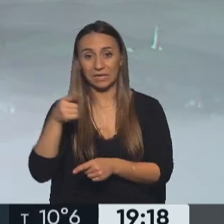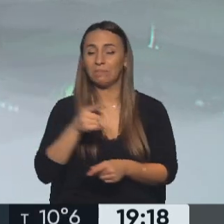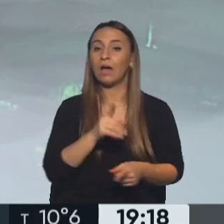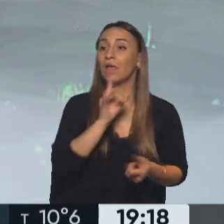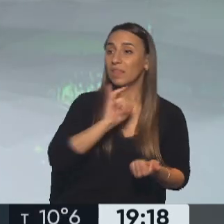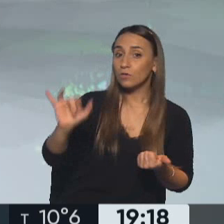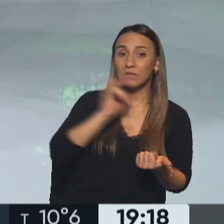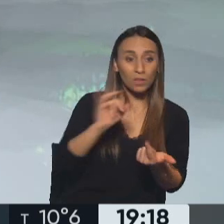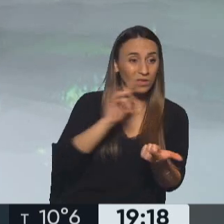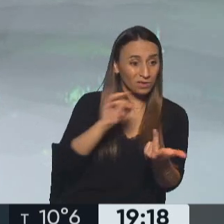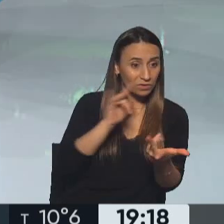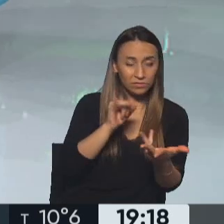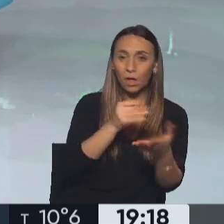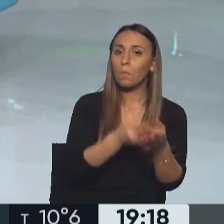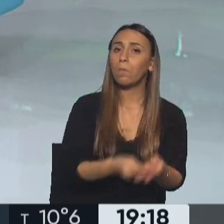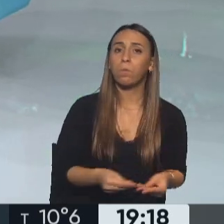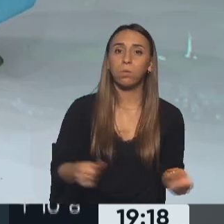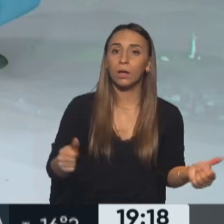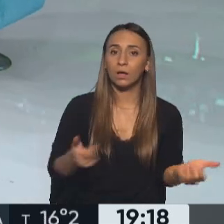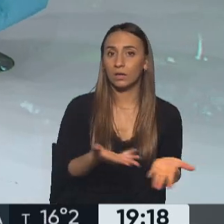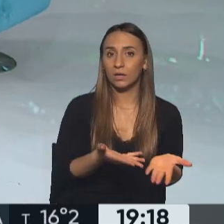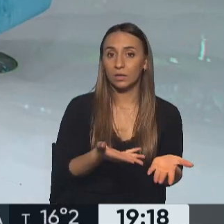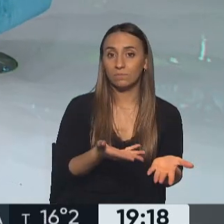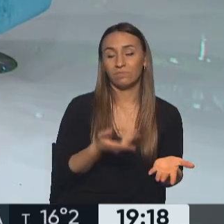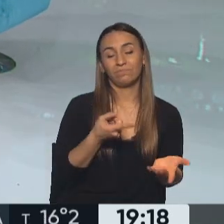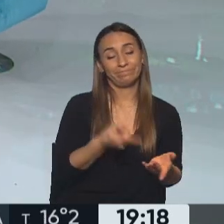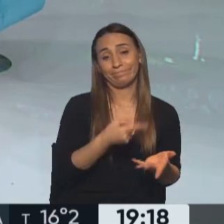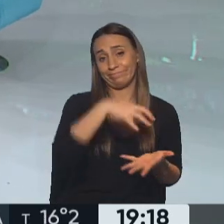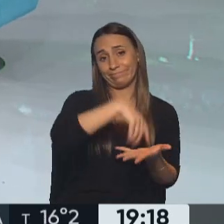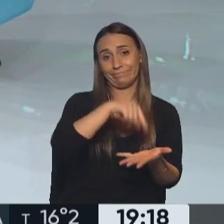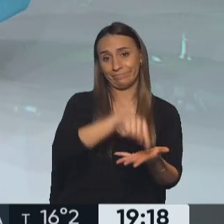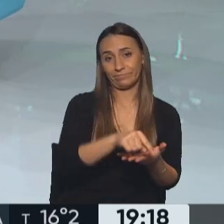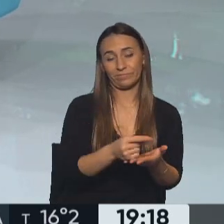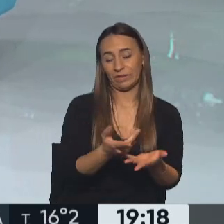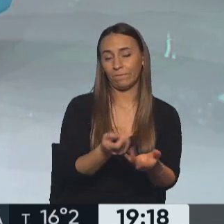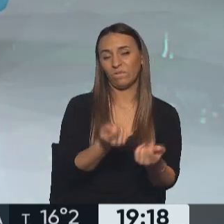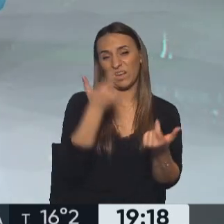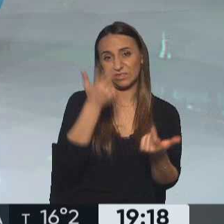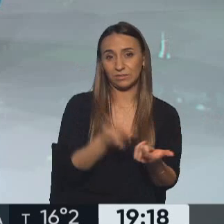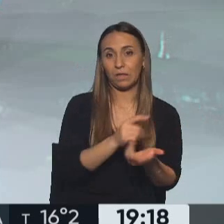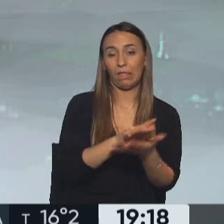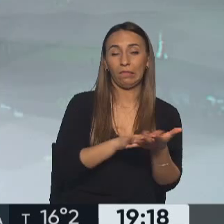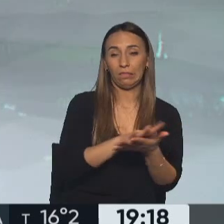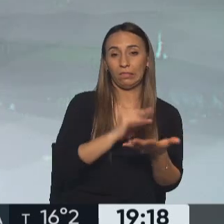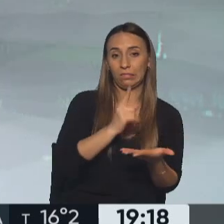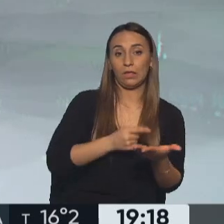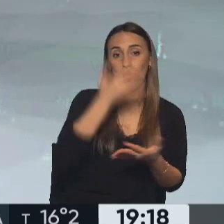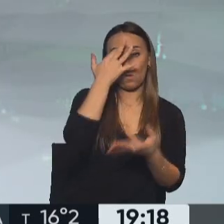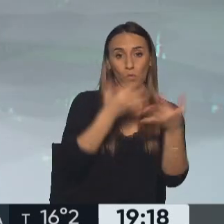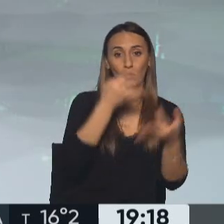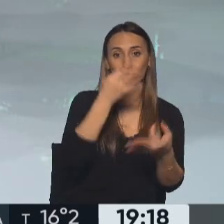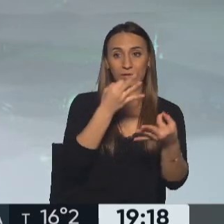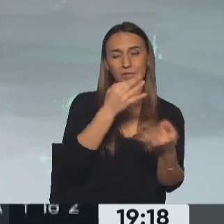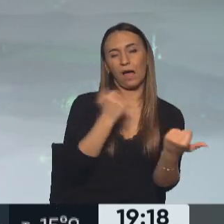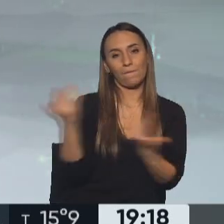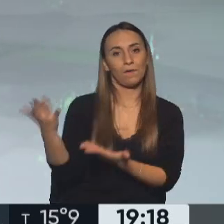o claramente es el escenario más favorable para encontrar resoluciones favorables de la justicia de la justicia